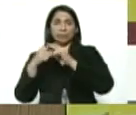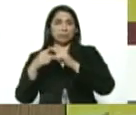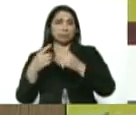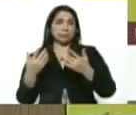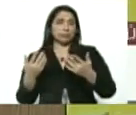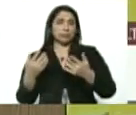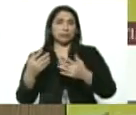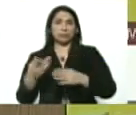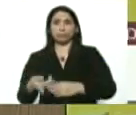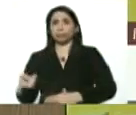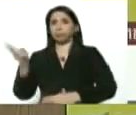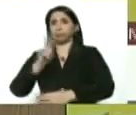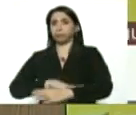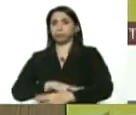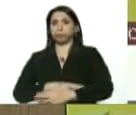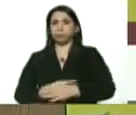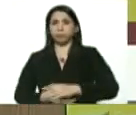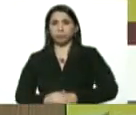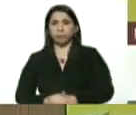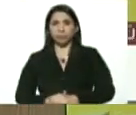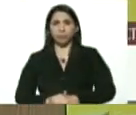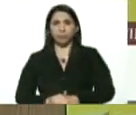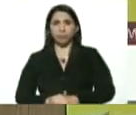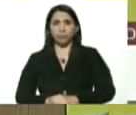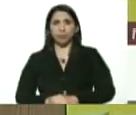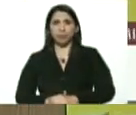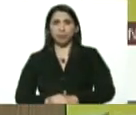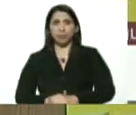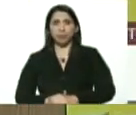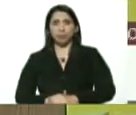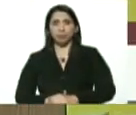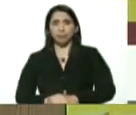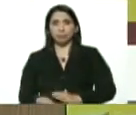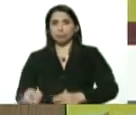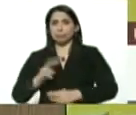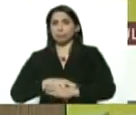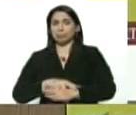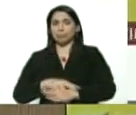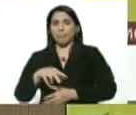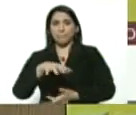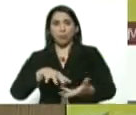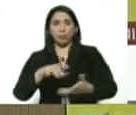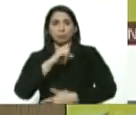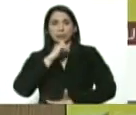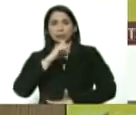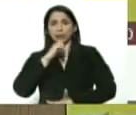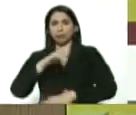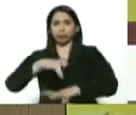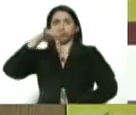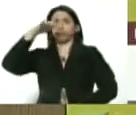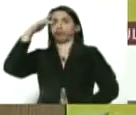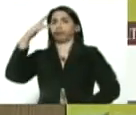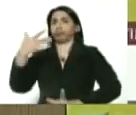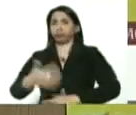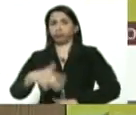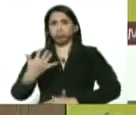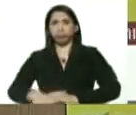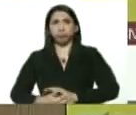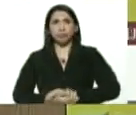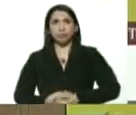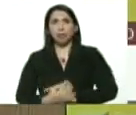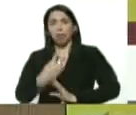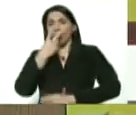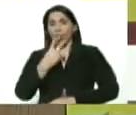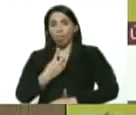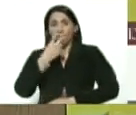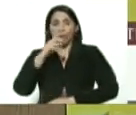torcida y evolucionó insuficiencia respiratoria severa el 26